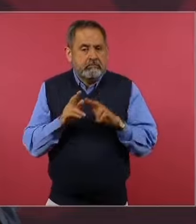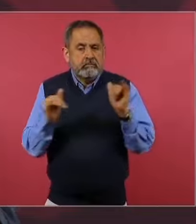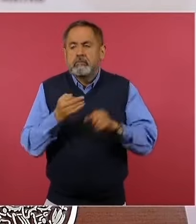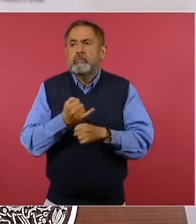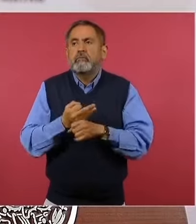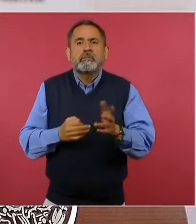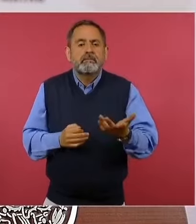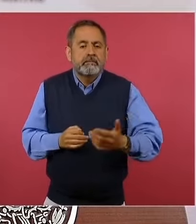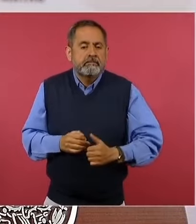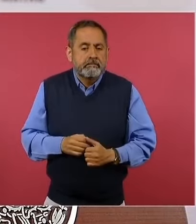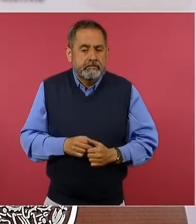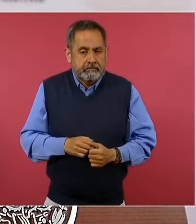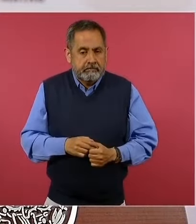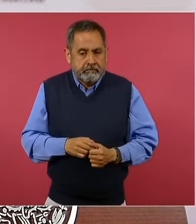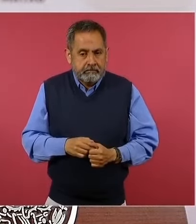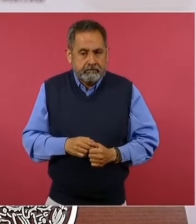ninguna